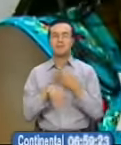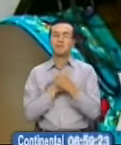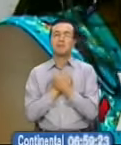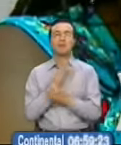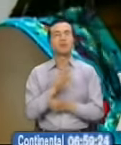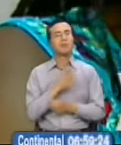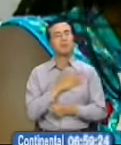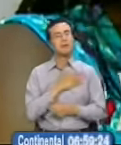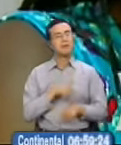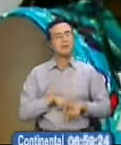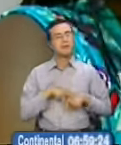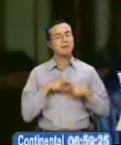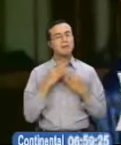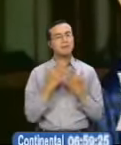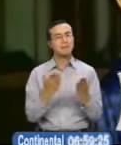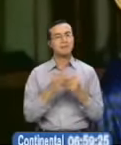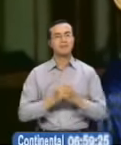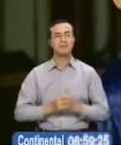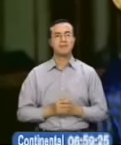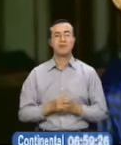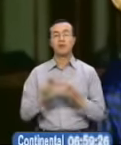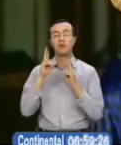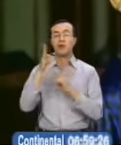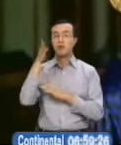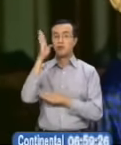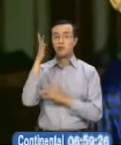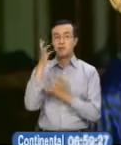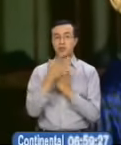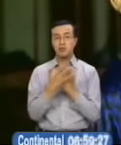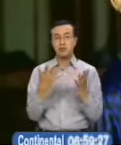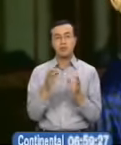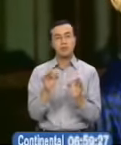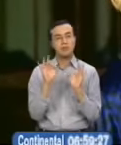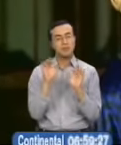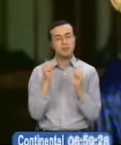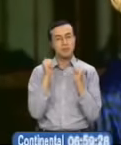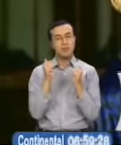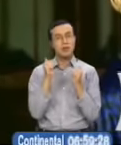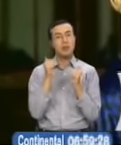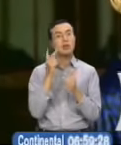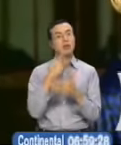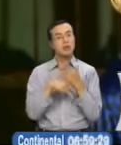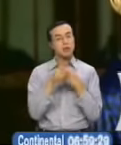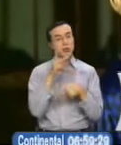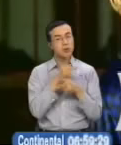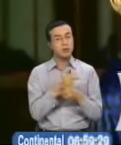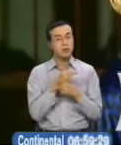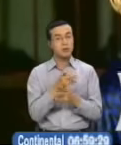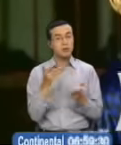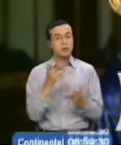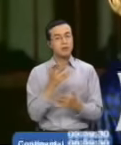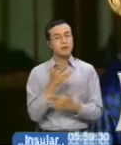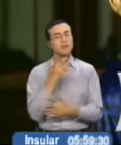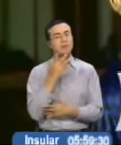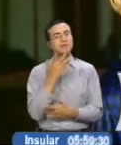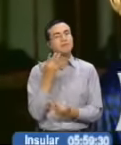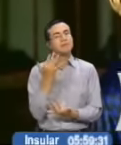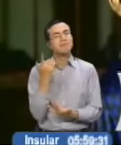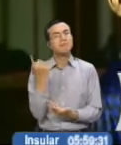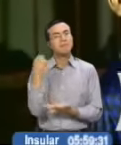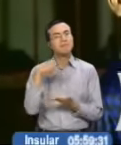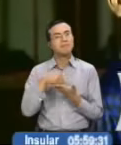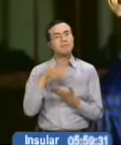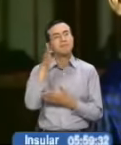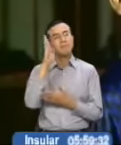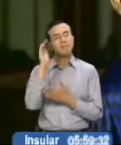mi vida, hijo. Ojalá Dios quiera, te vaya bien, hijo. Cuídate mucho. Te extrañamos mucho, hijo. Que Dios te